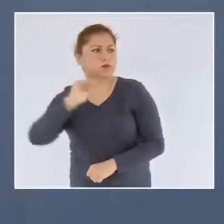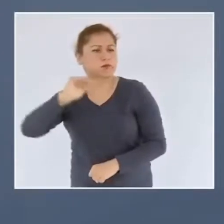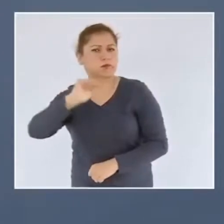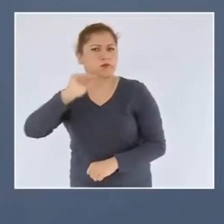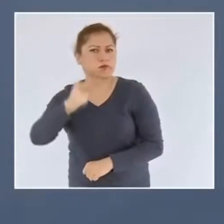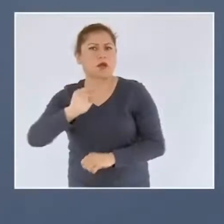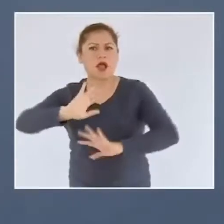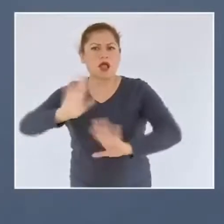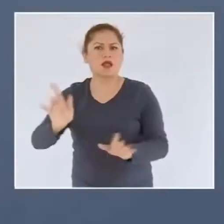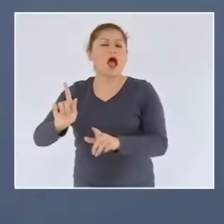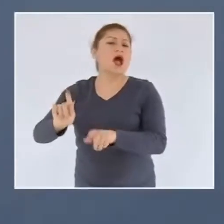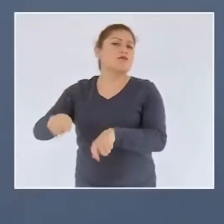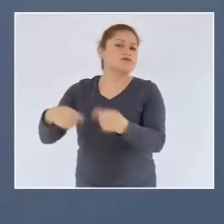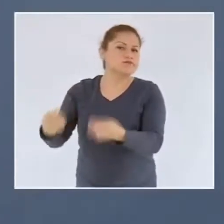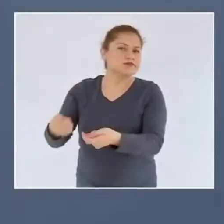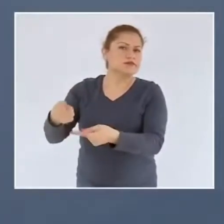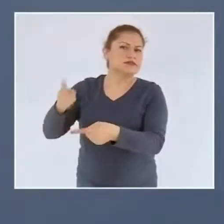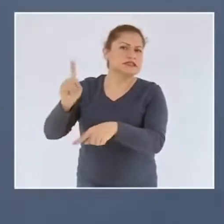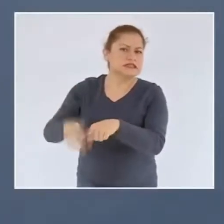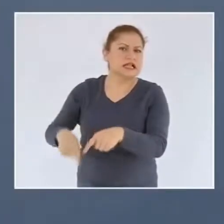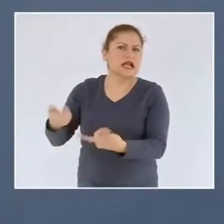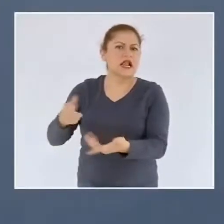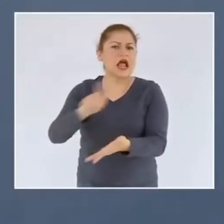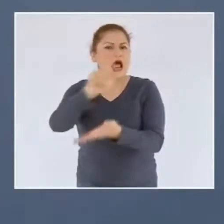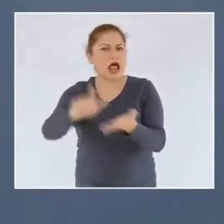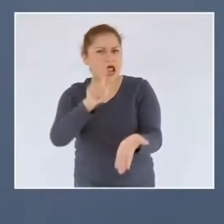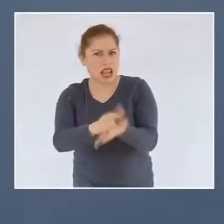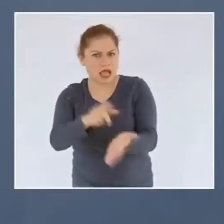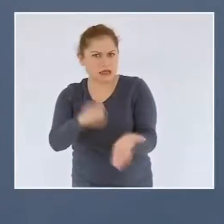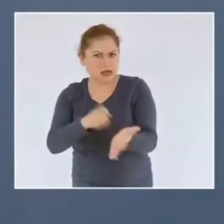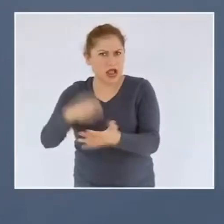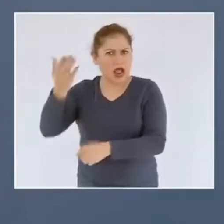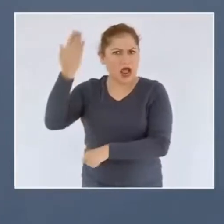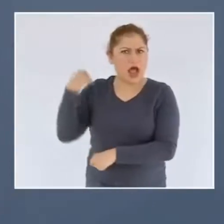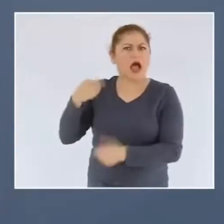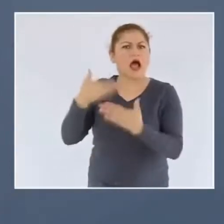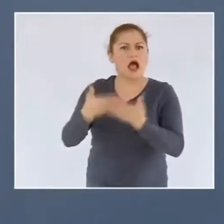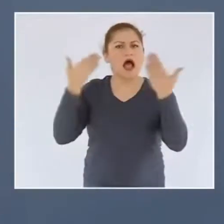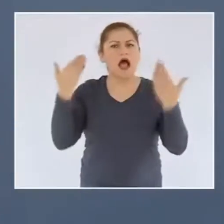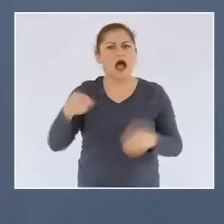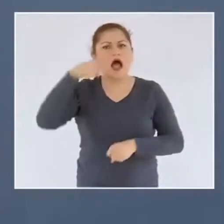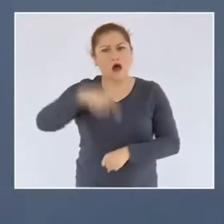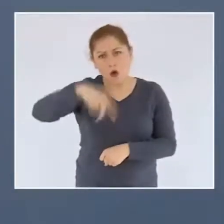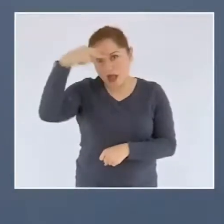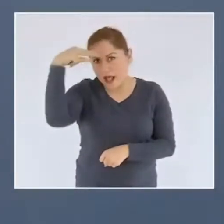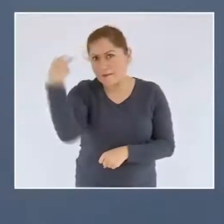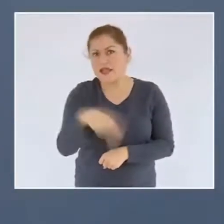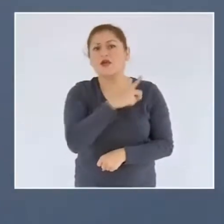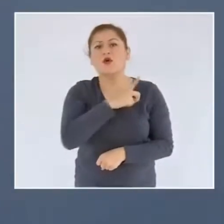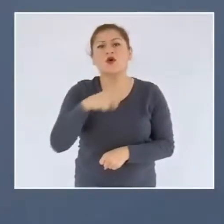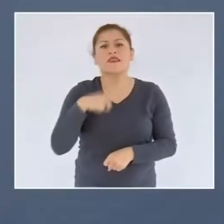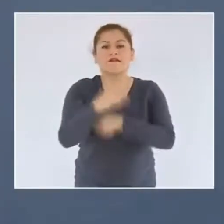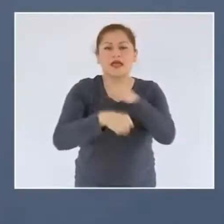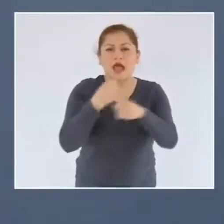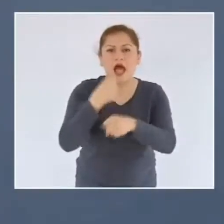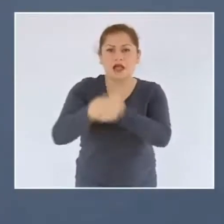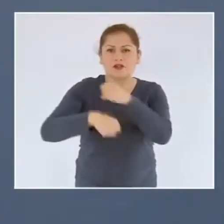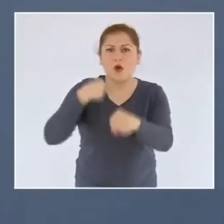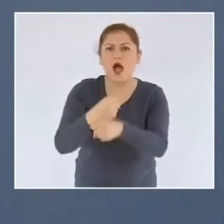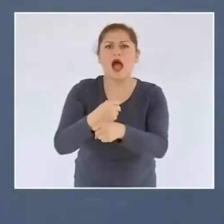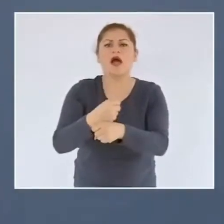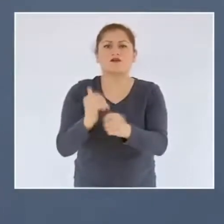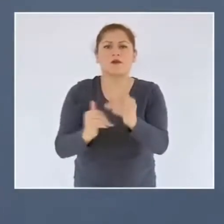suspensiones provisionales contra la reforma, obligan a que el Estado mexicano deba aumentar año con año el costo del suministro